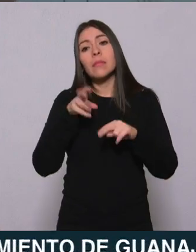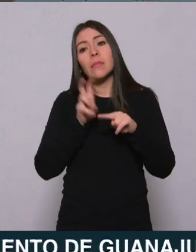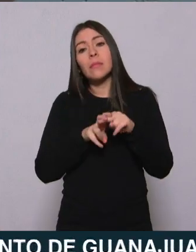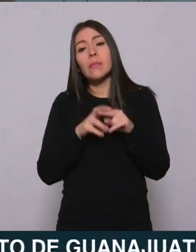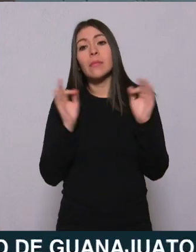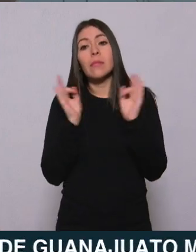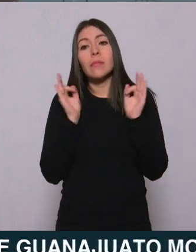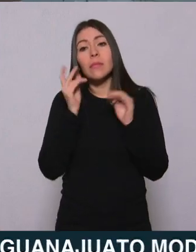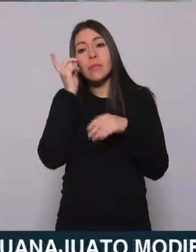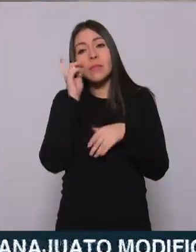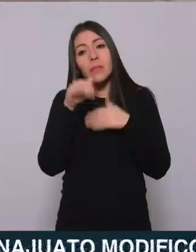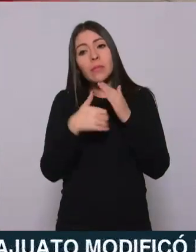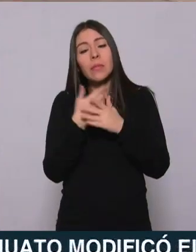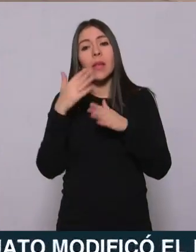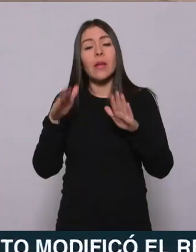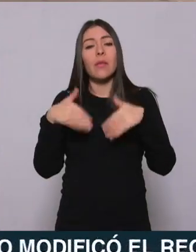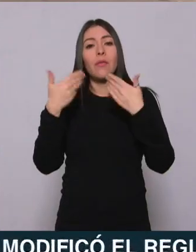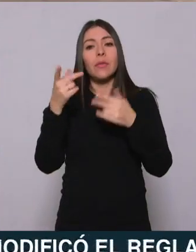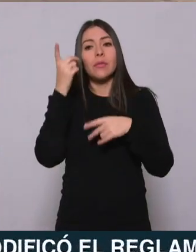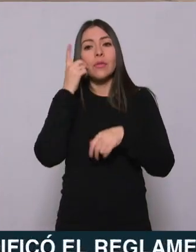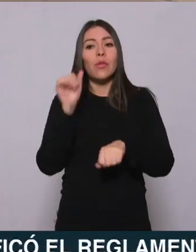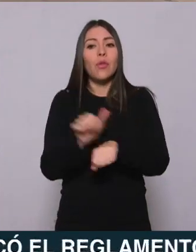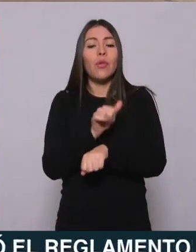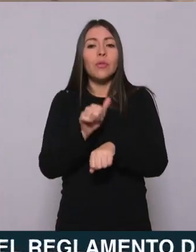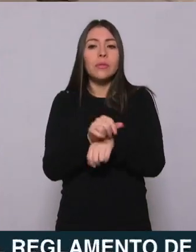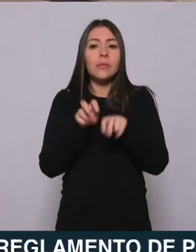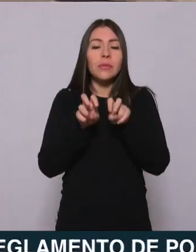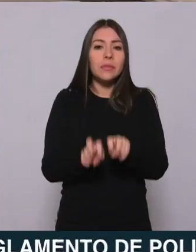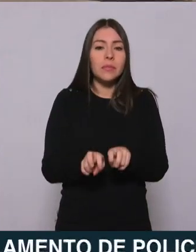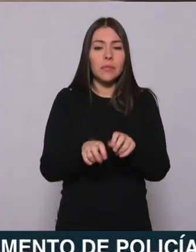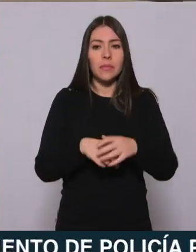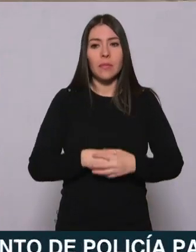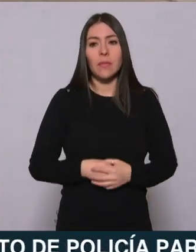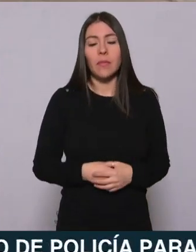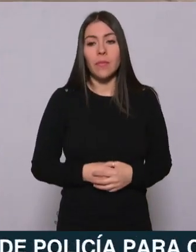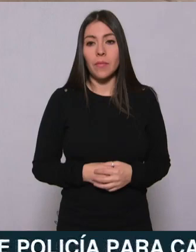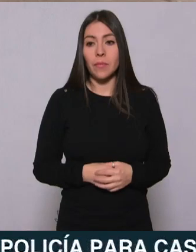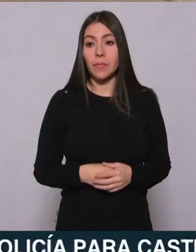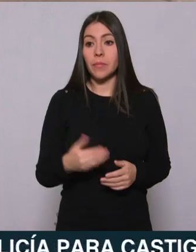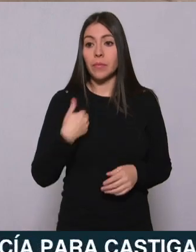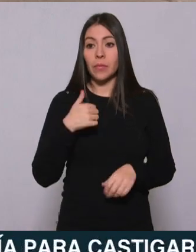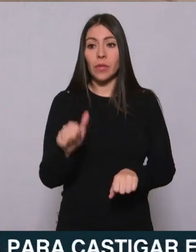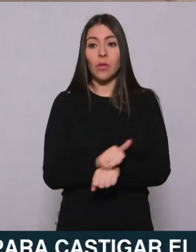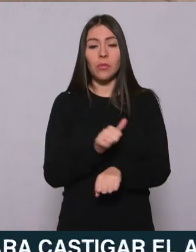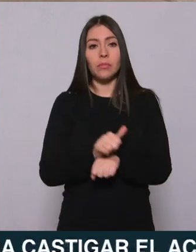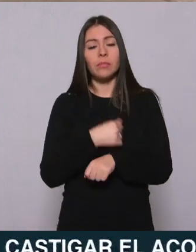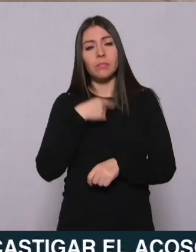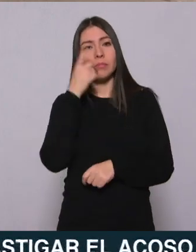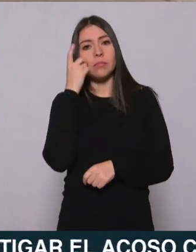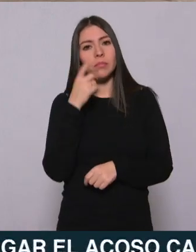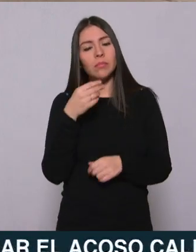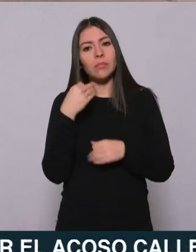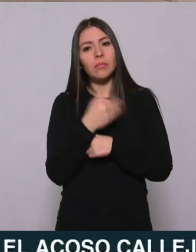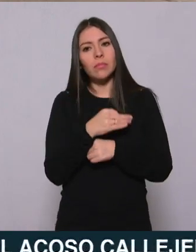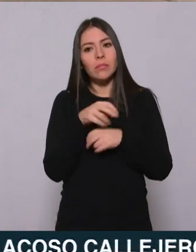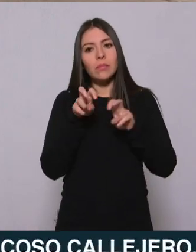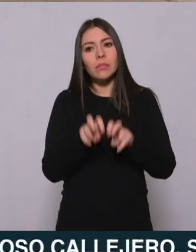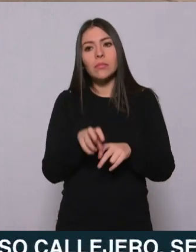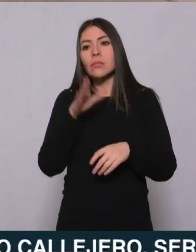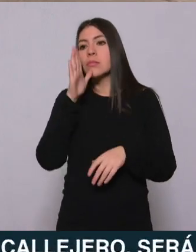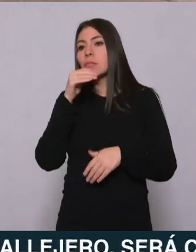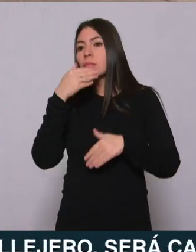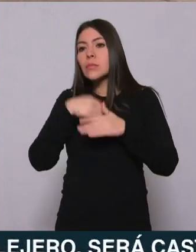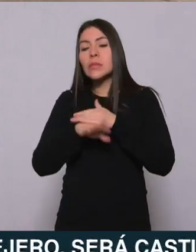frío durante la noche. Ahora sí que mi carro pues lo estoy ocupando yo para resguardarme, ¿no? Porque no podemos accesar al